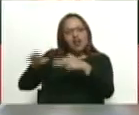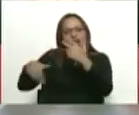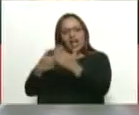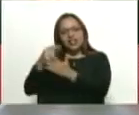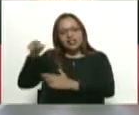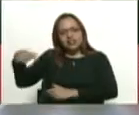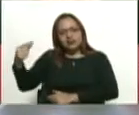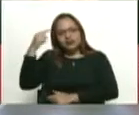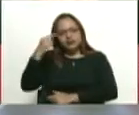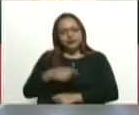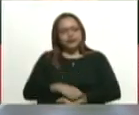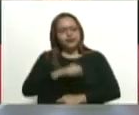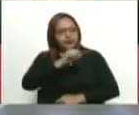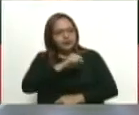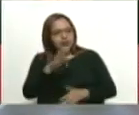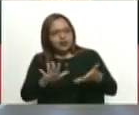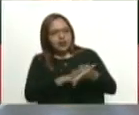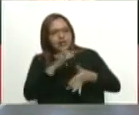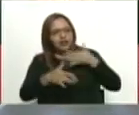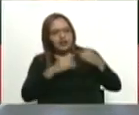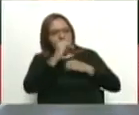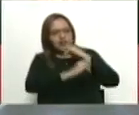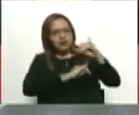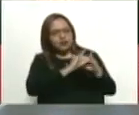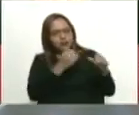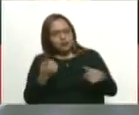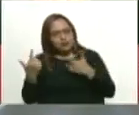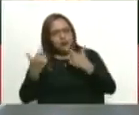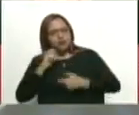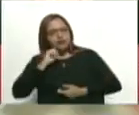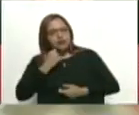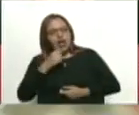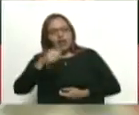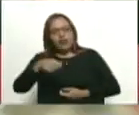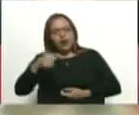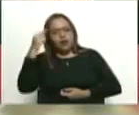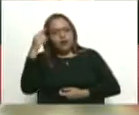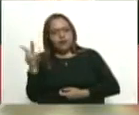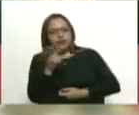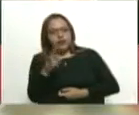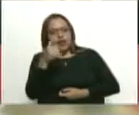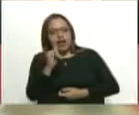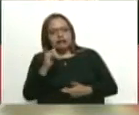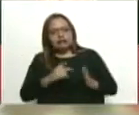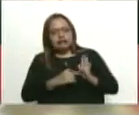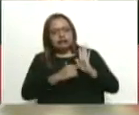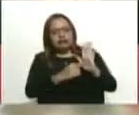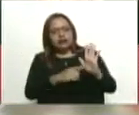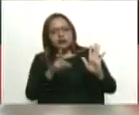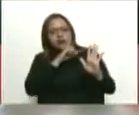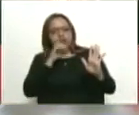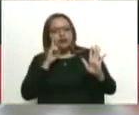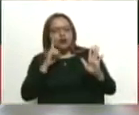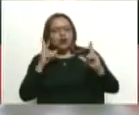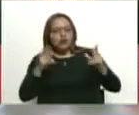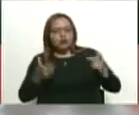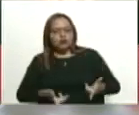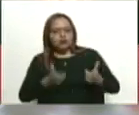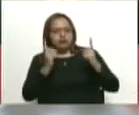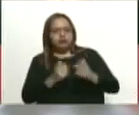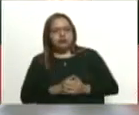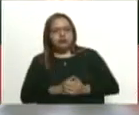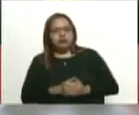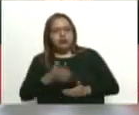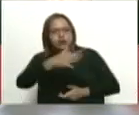Y siguiendo en actividades internacionales, nos vamos a Rusia, donde el día de hoy Venezuela ha dejado en alto su nombre con la inauguración, María Gabriela, de